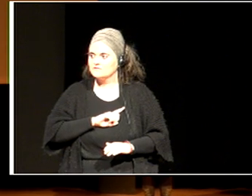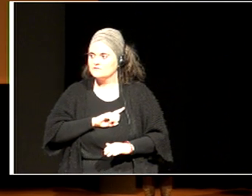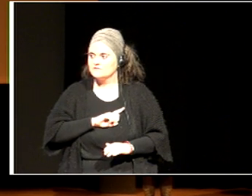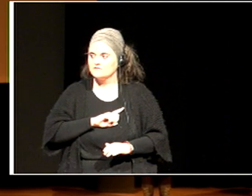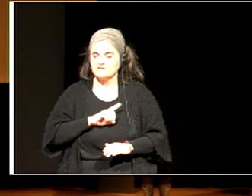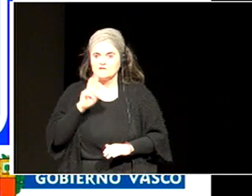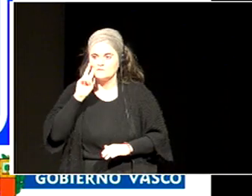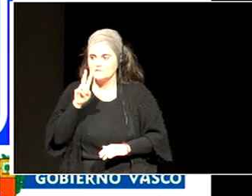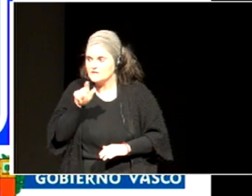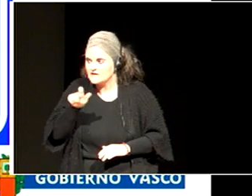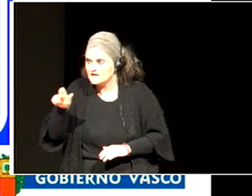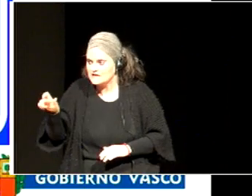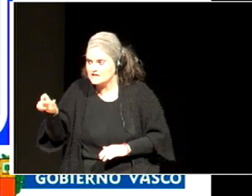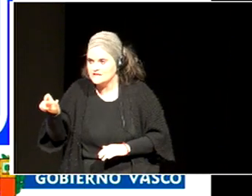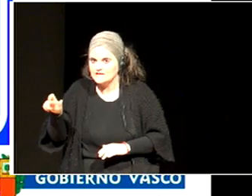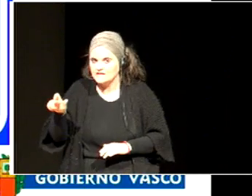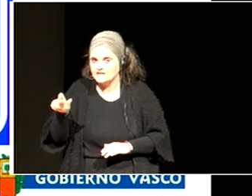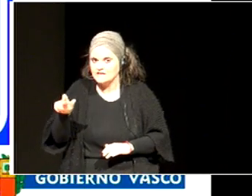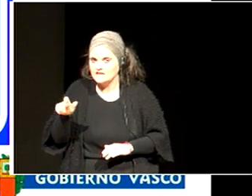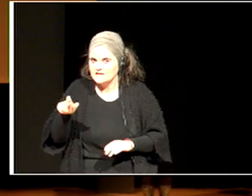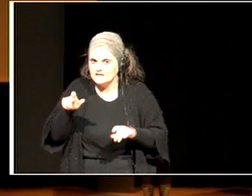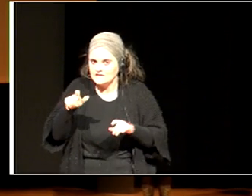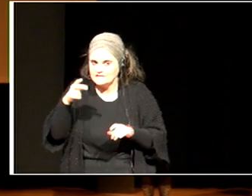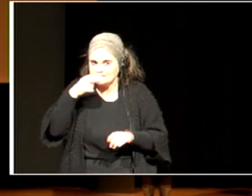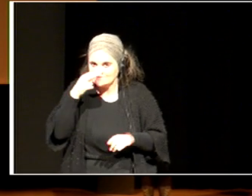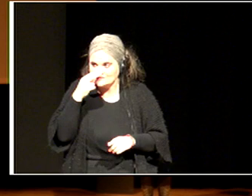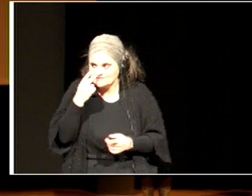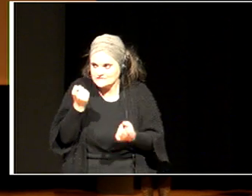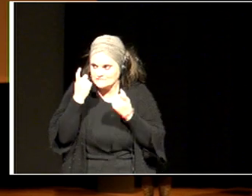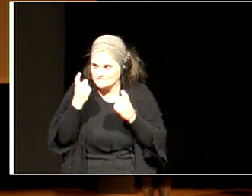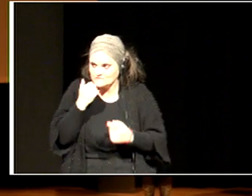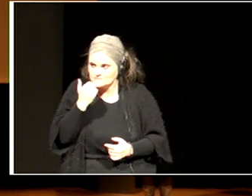el público que tanto me ha enseñado gracias nelly gracias